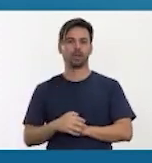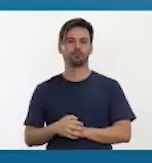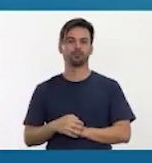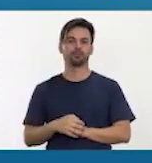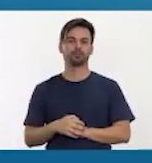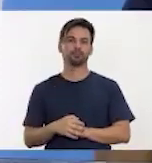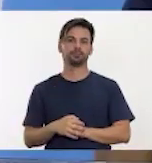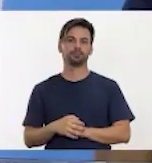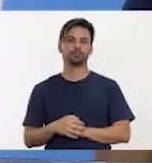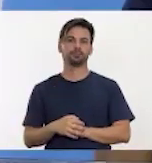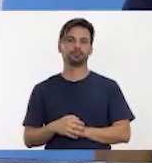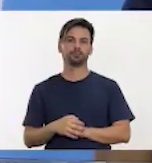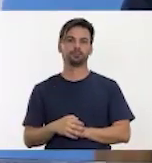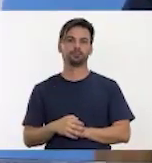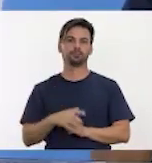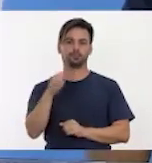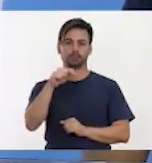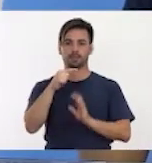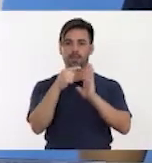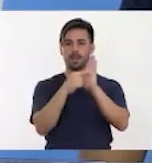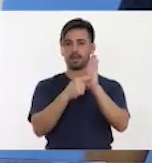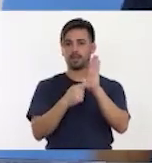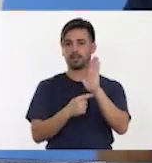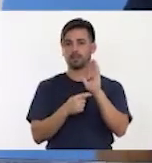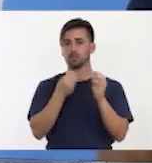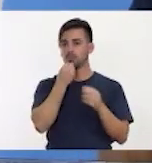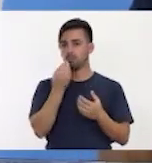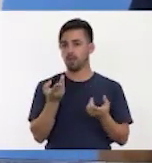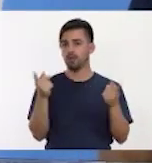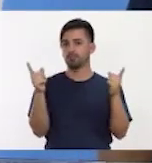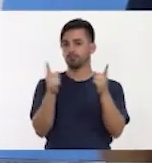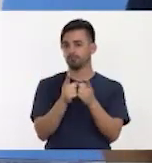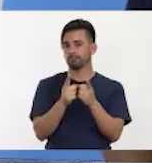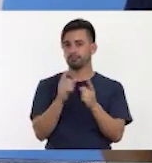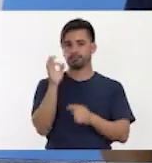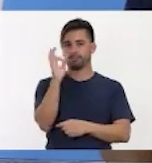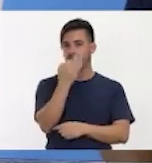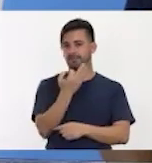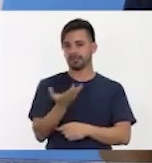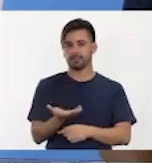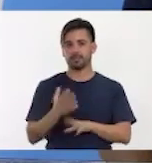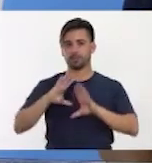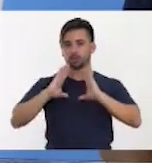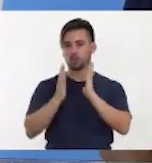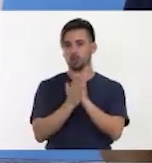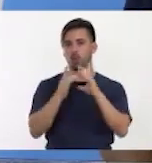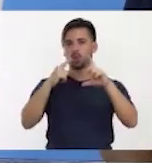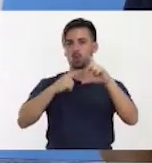nacionalizaciones. Con estos elementos podrán resumir perfectamente